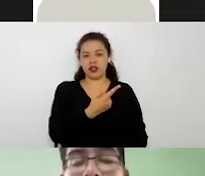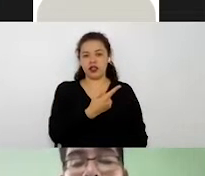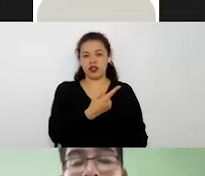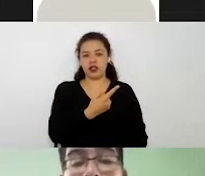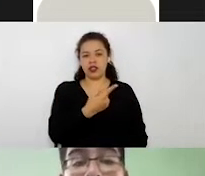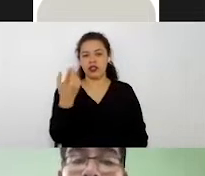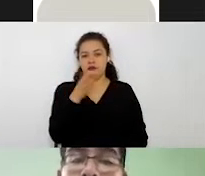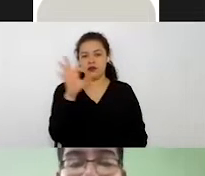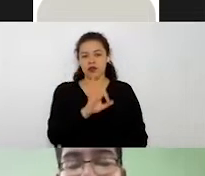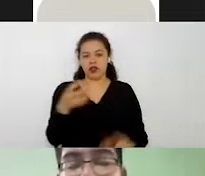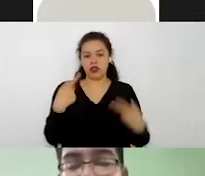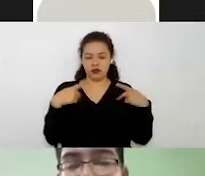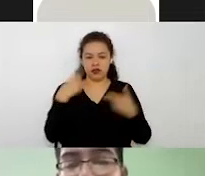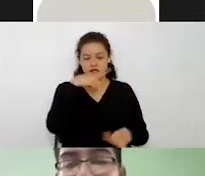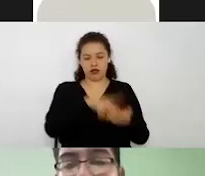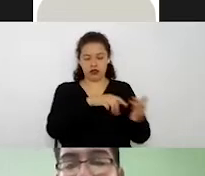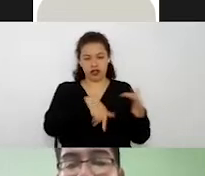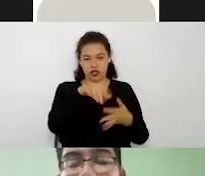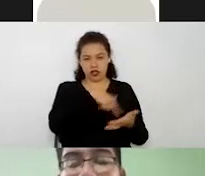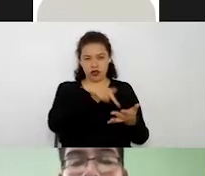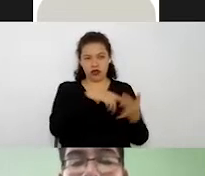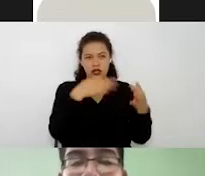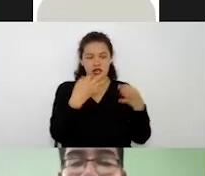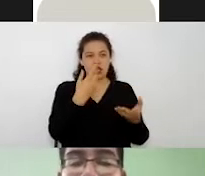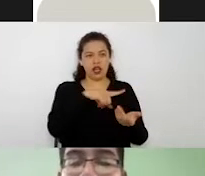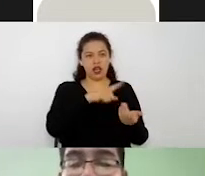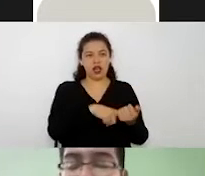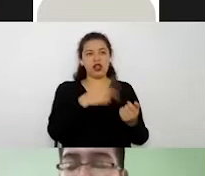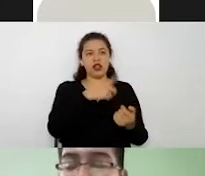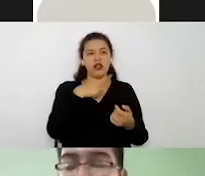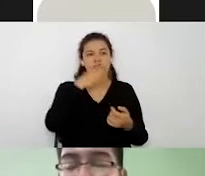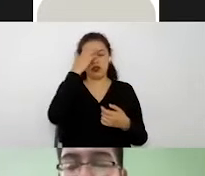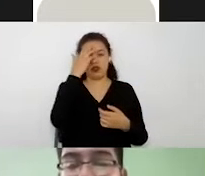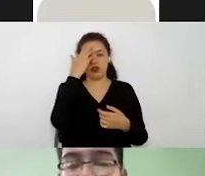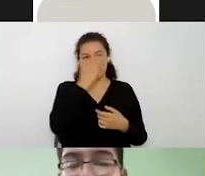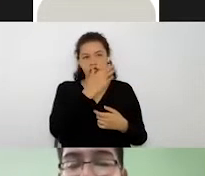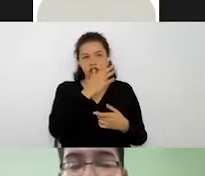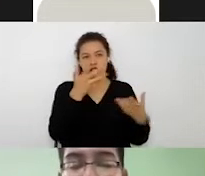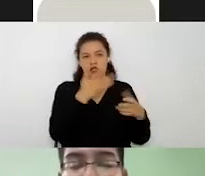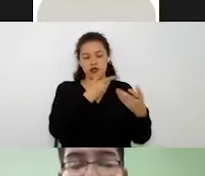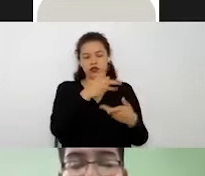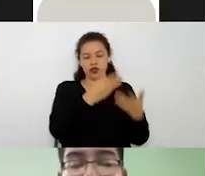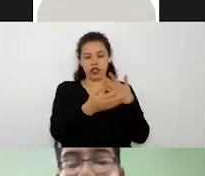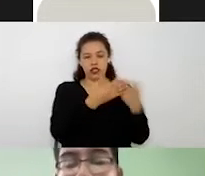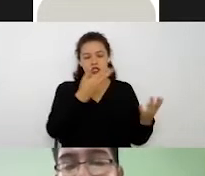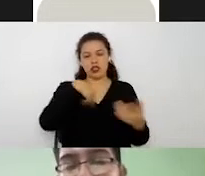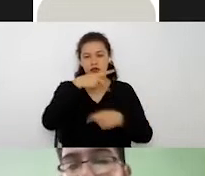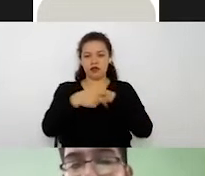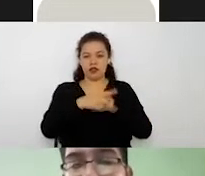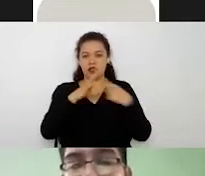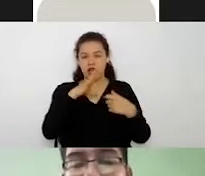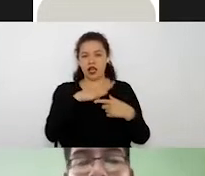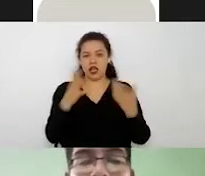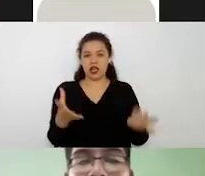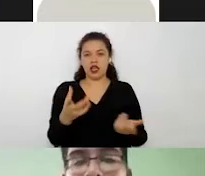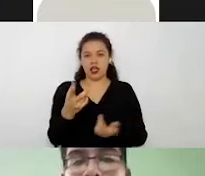inmueble conozca qué tiene que hacer, y que sea consciente de los riesgos a los que estamos expuestos. Muchas veces lo que